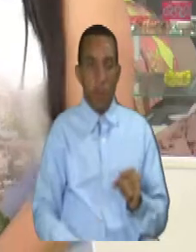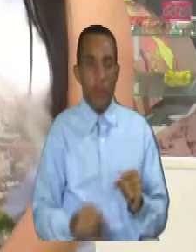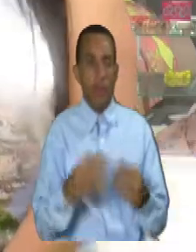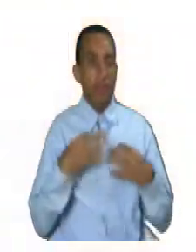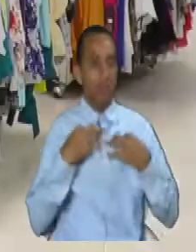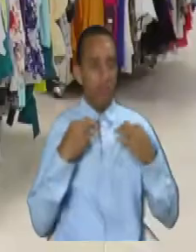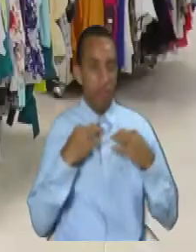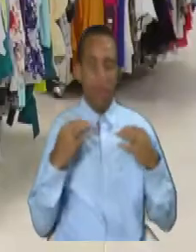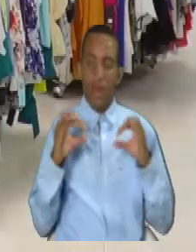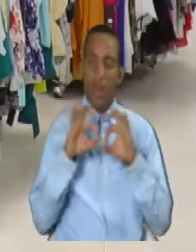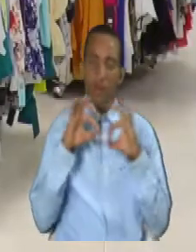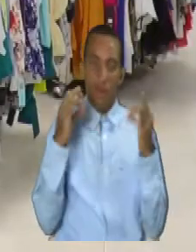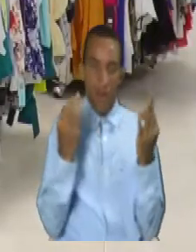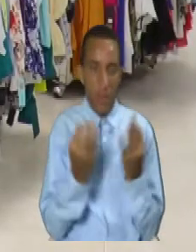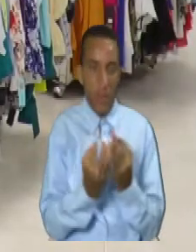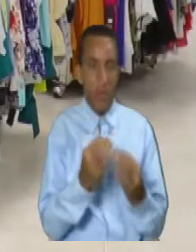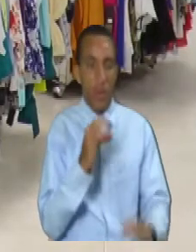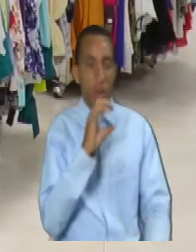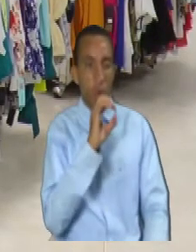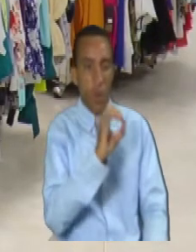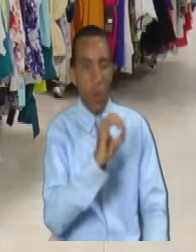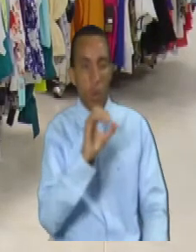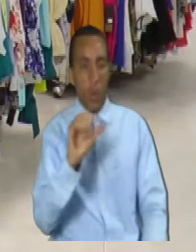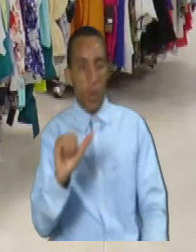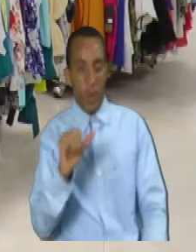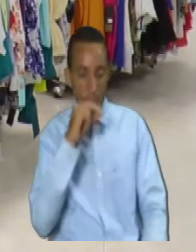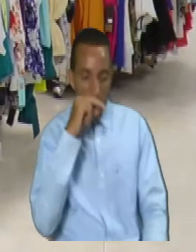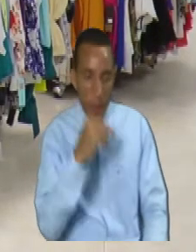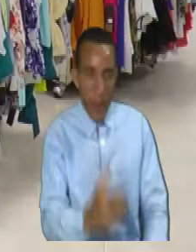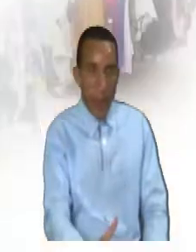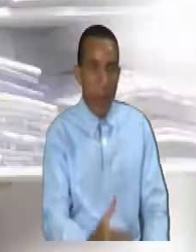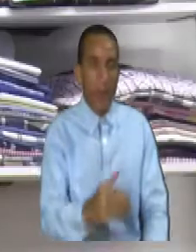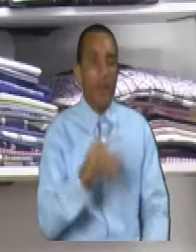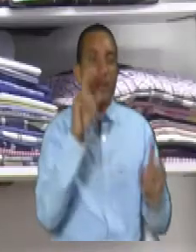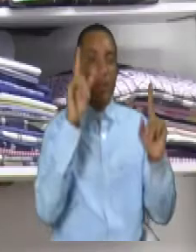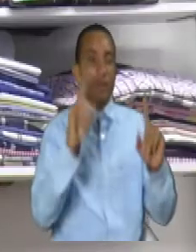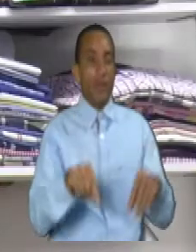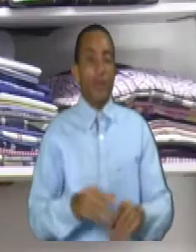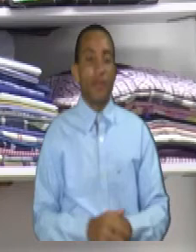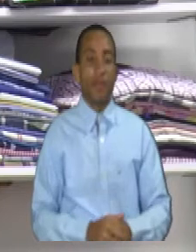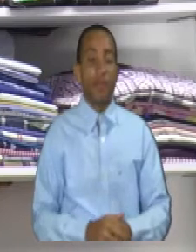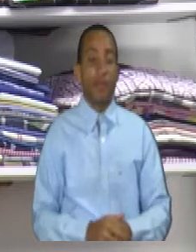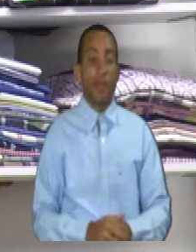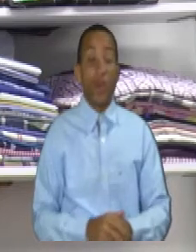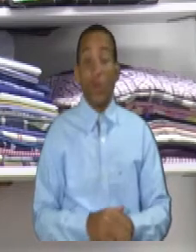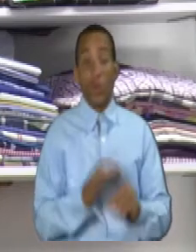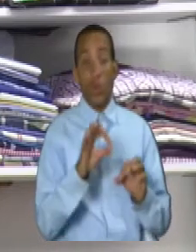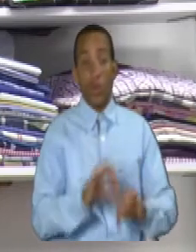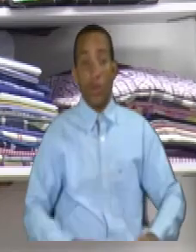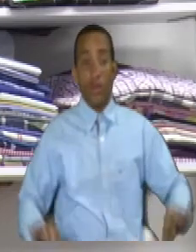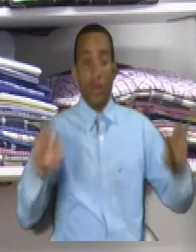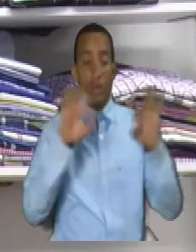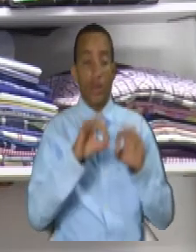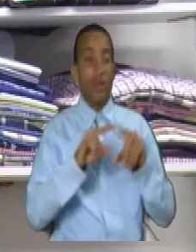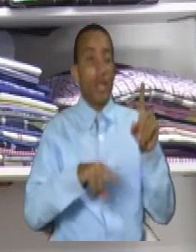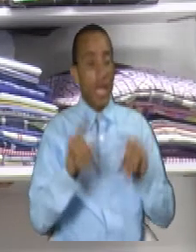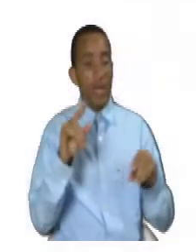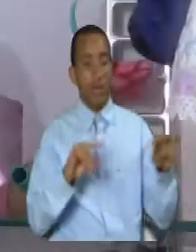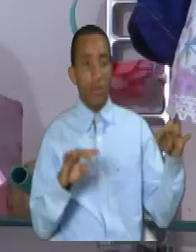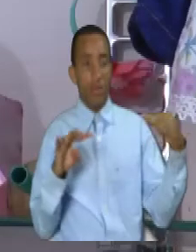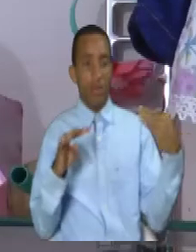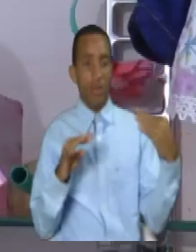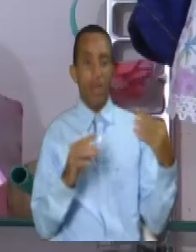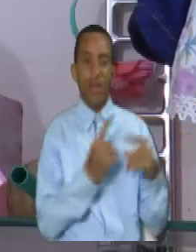la familia, dama, caballeros y niños. Diana Marcela, hay algo muy importante para todas aquellas televidentes que todas